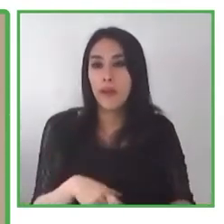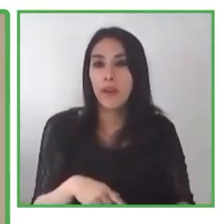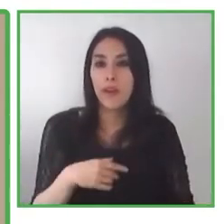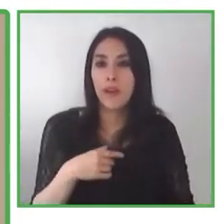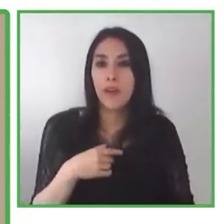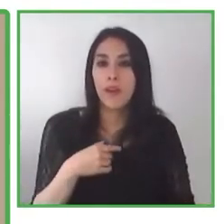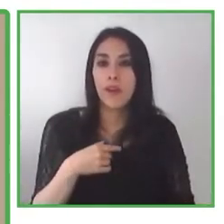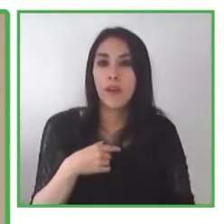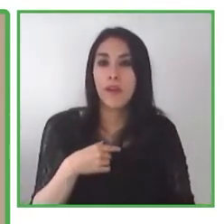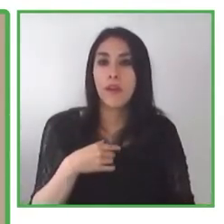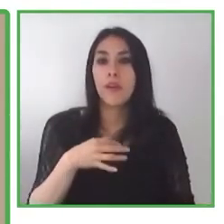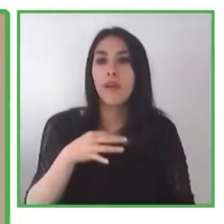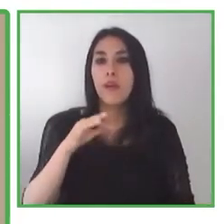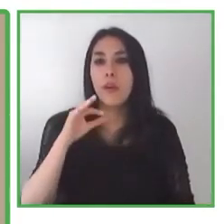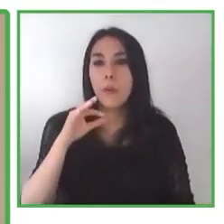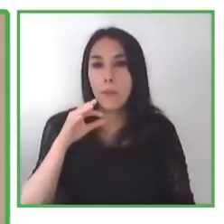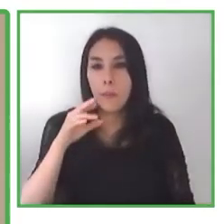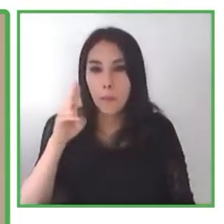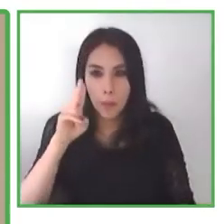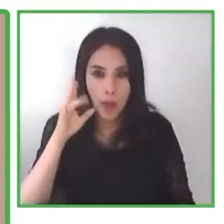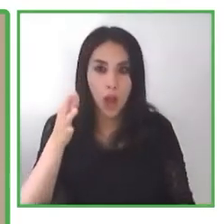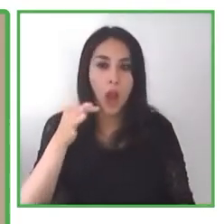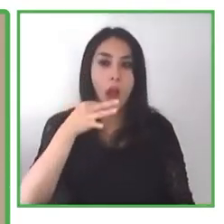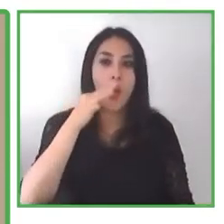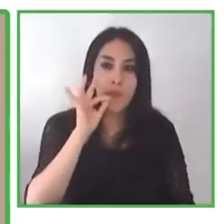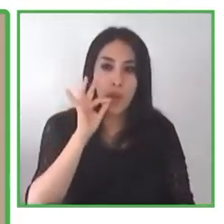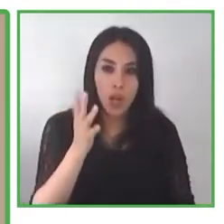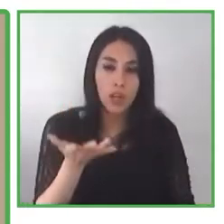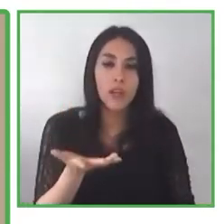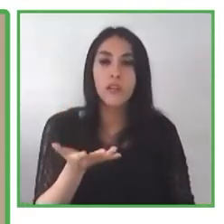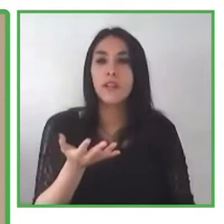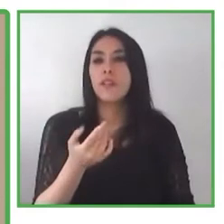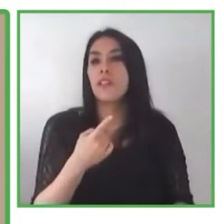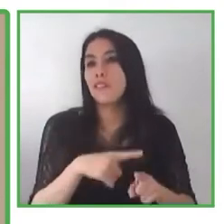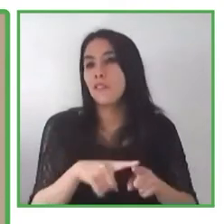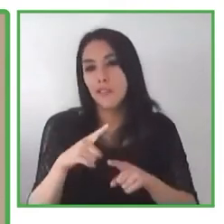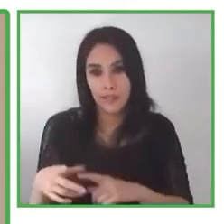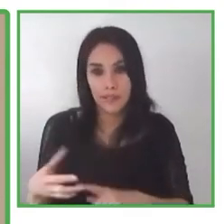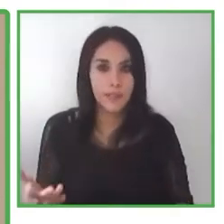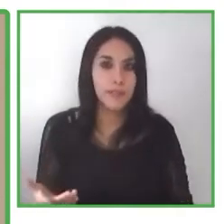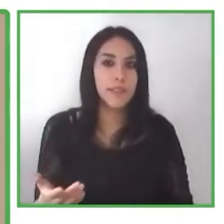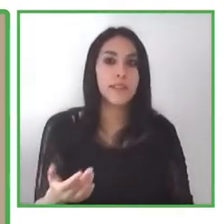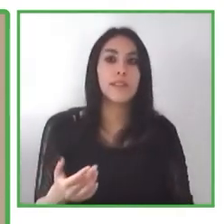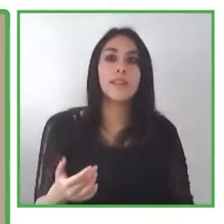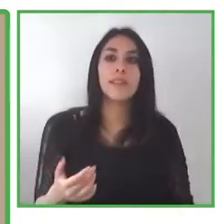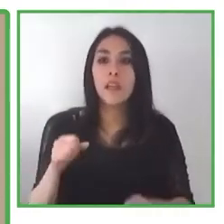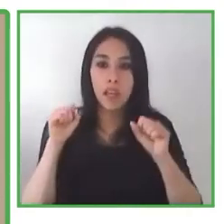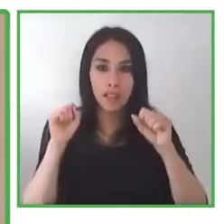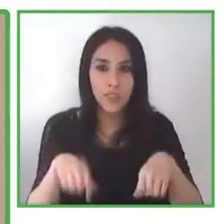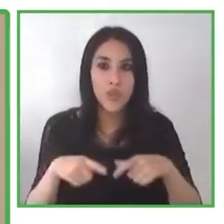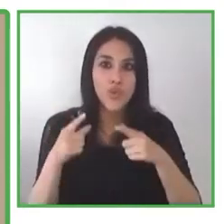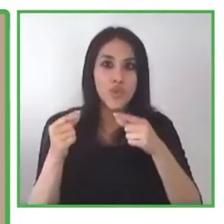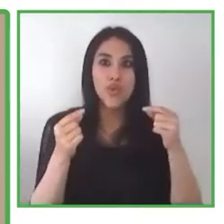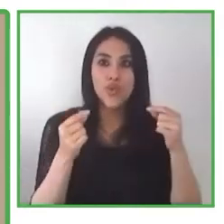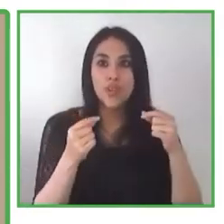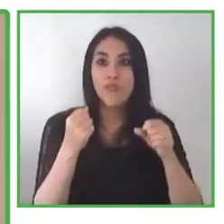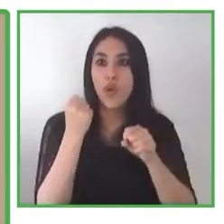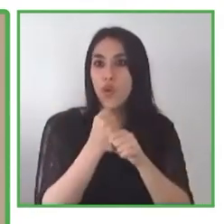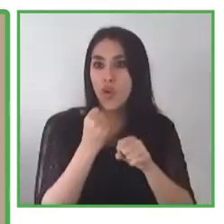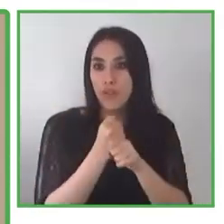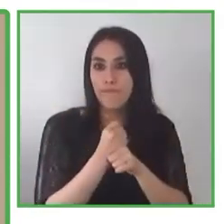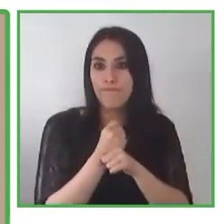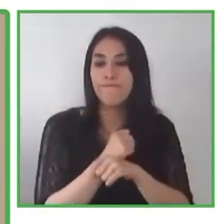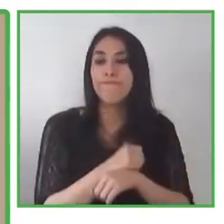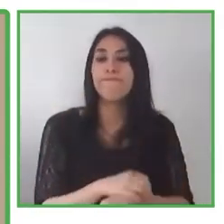ejemplo baños, cafeterías y otros lugares razonables y otras herramientas para poder realizar el